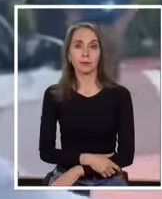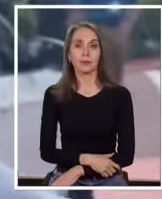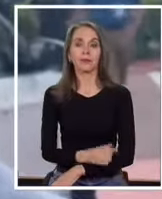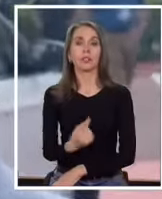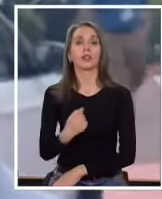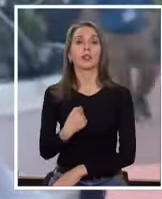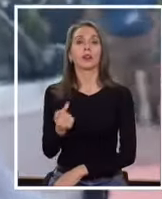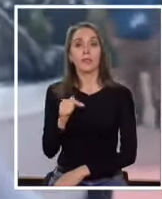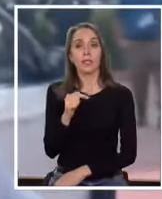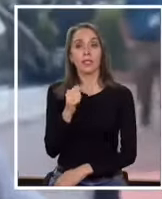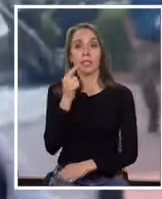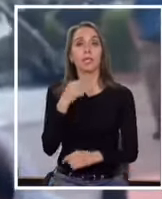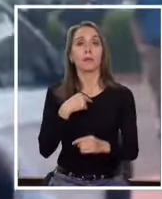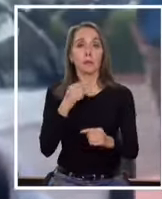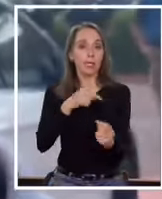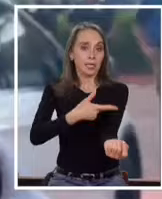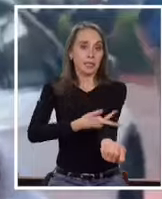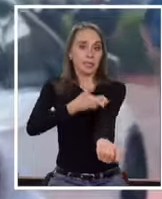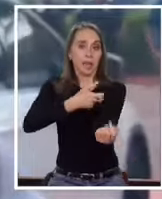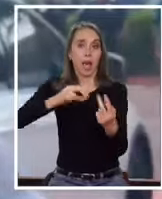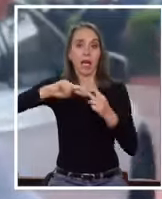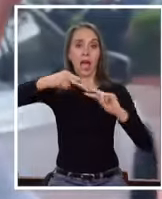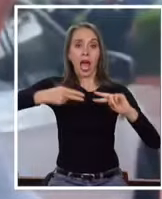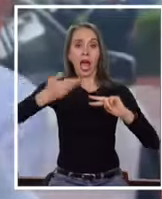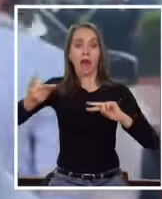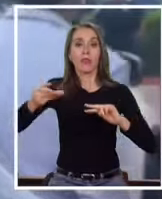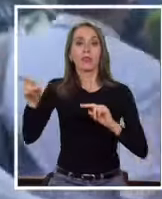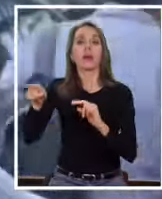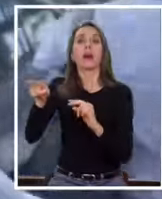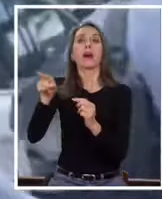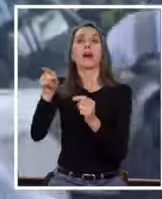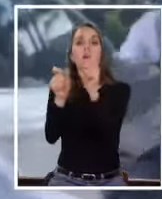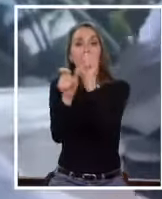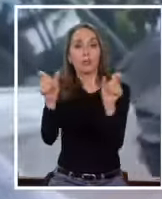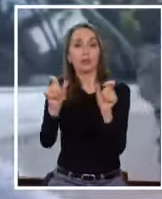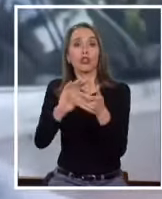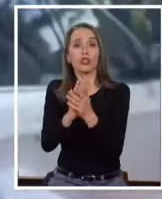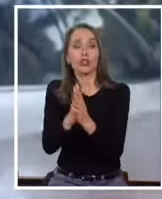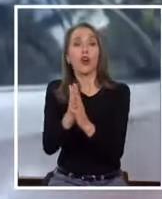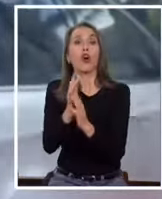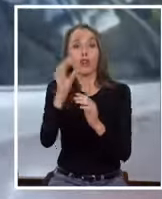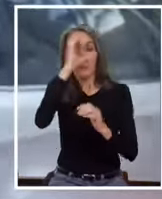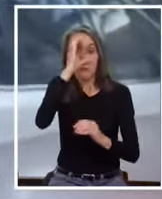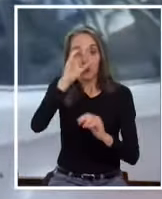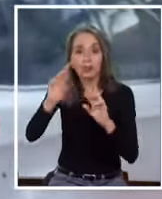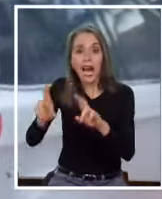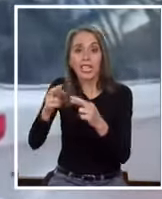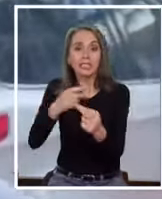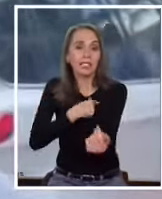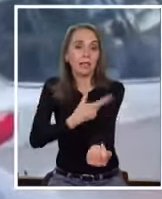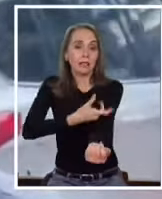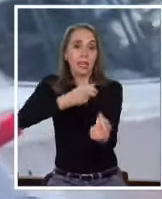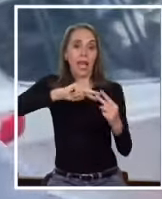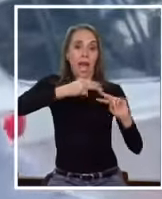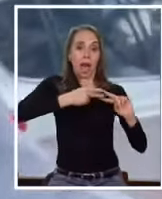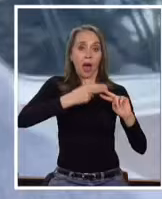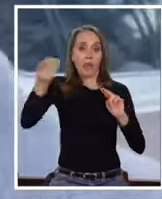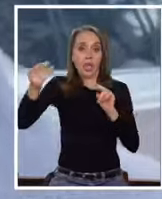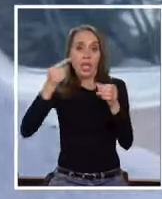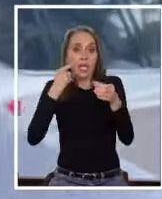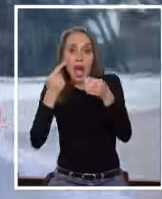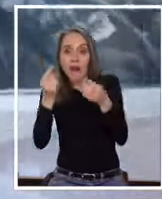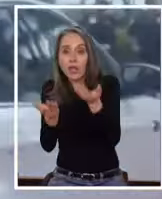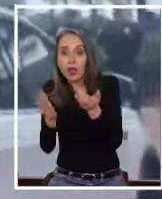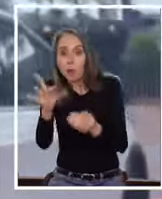Vine a entregar una prueba de ADN. Ellos están realizando todo el procedimiento de rescate y mi muestra puede ayudar con ese proceso.